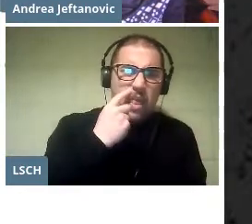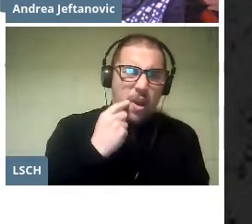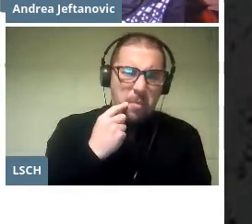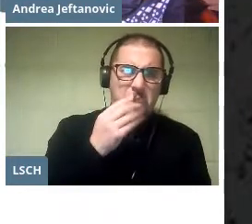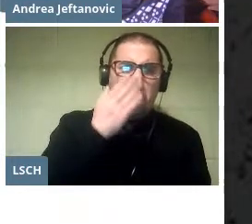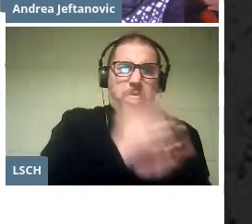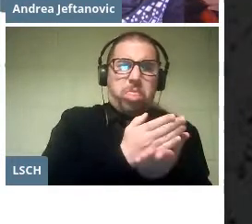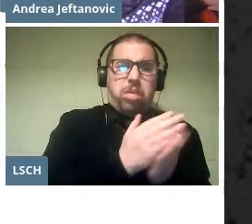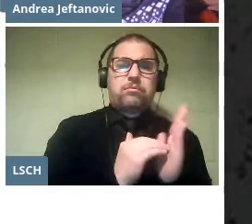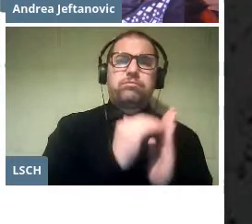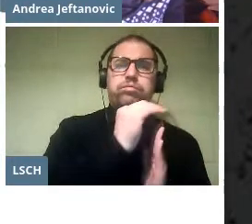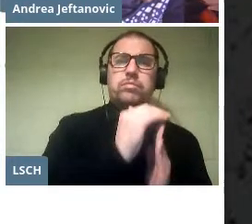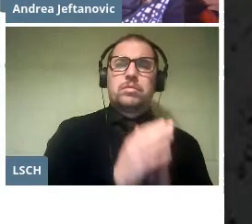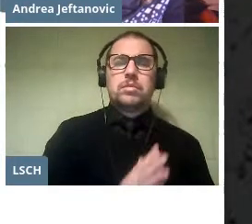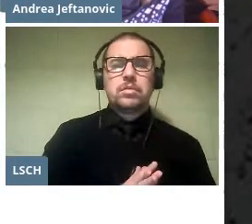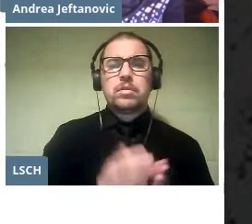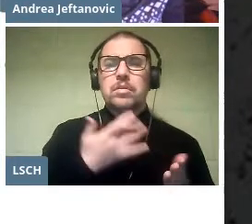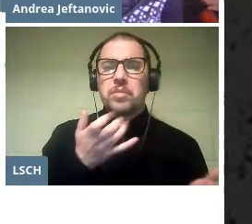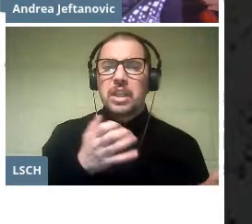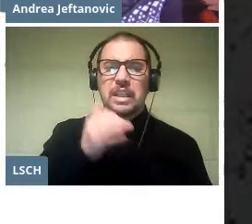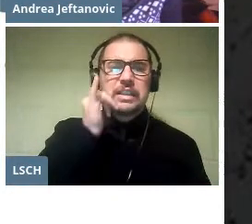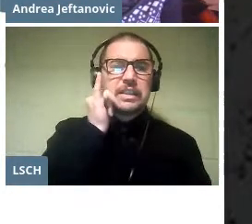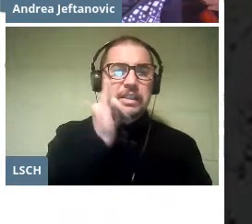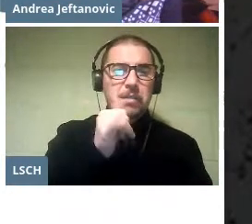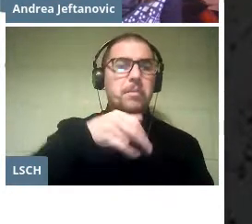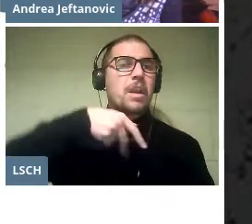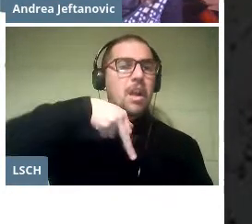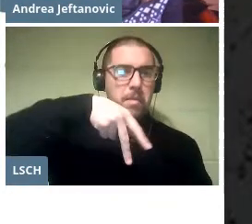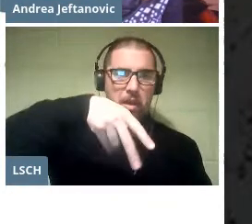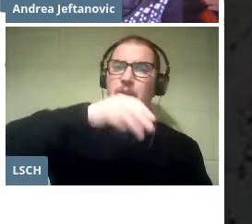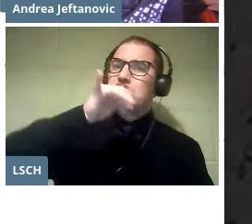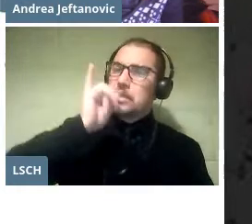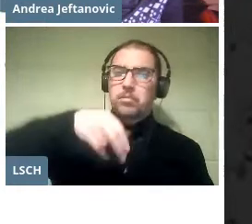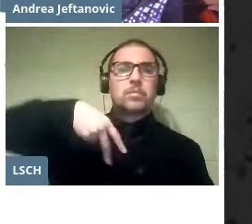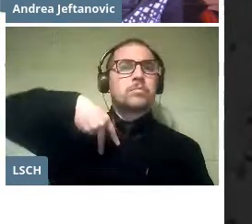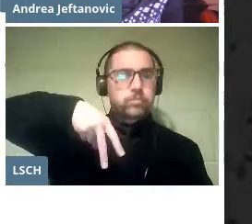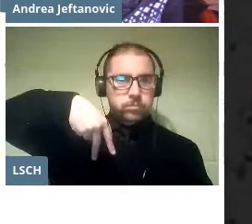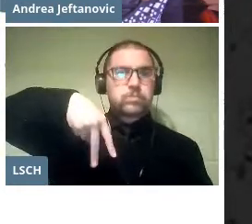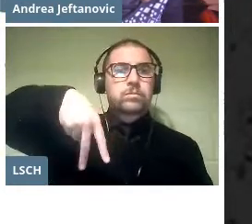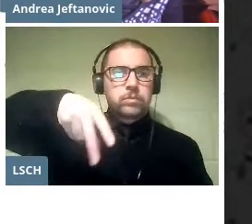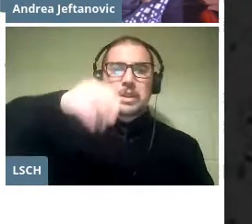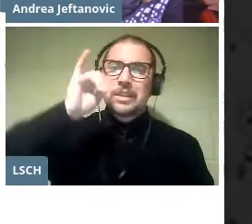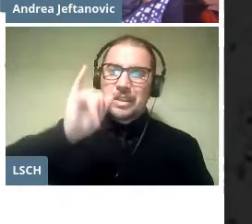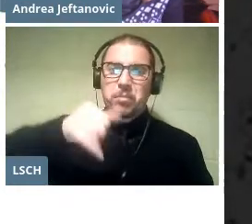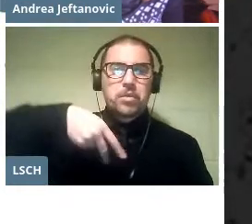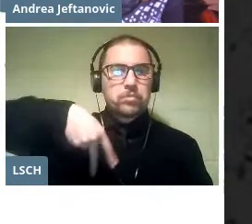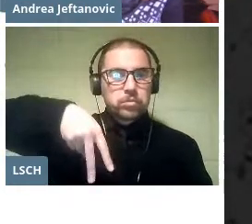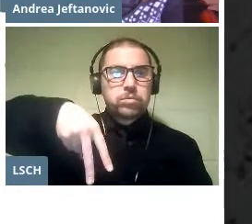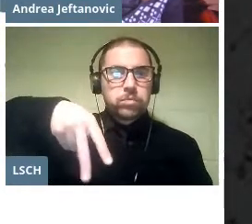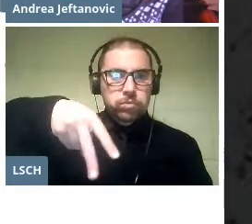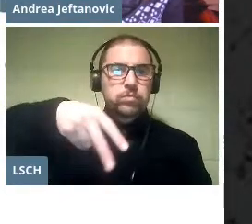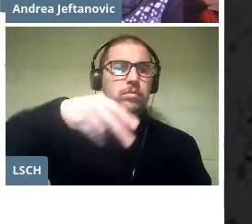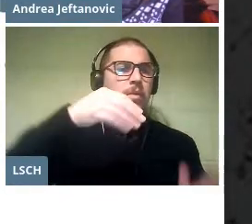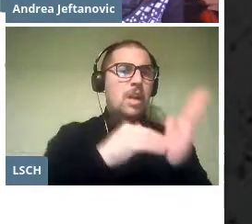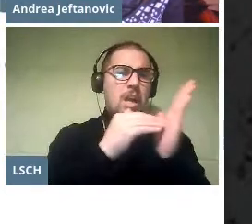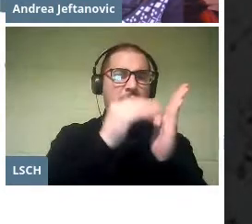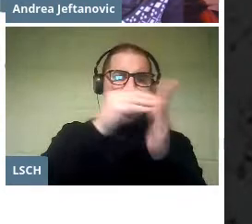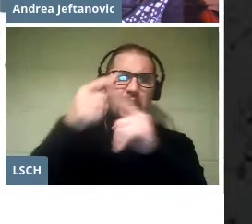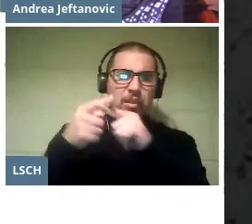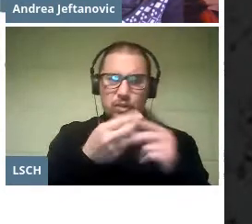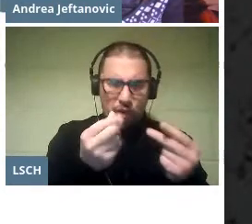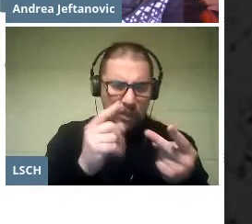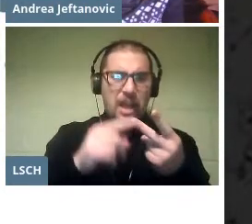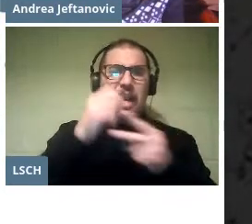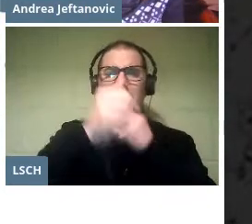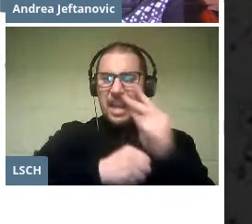elitista. Porque siempre se ha caminado en todas las clases sociales, por todos los géneros y